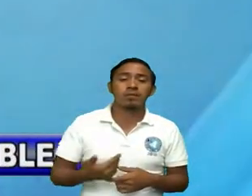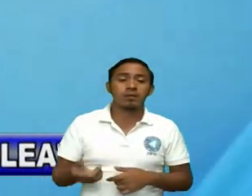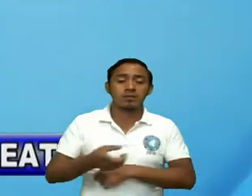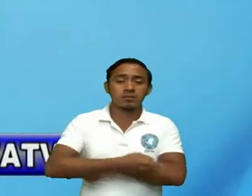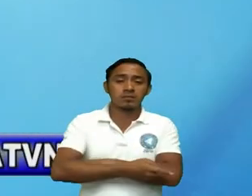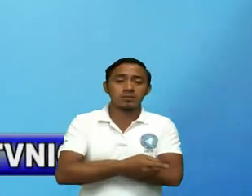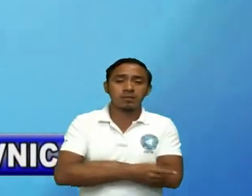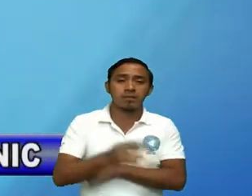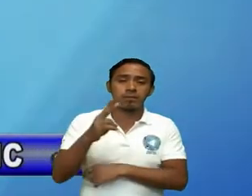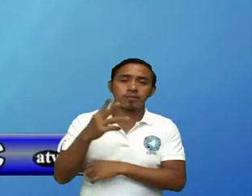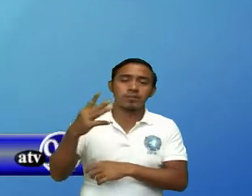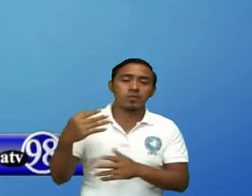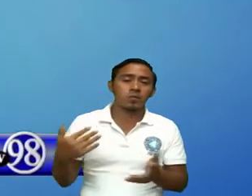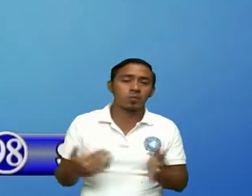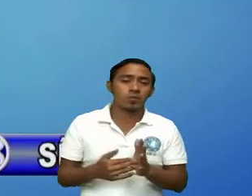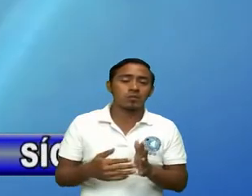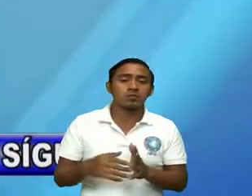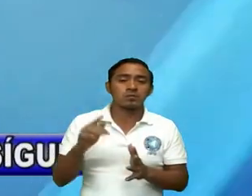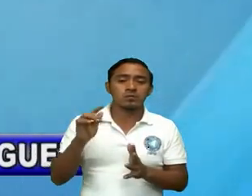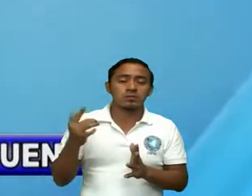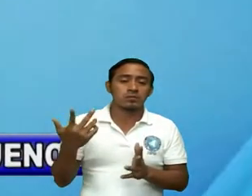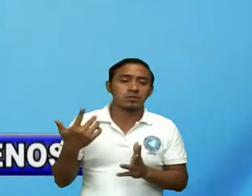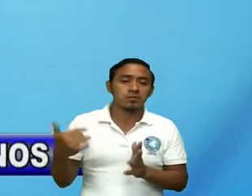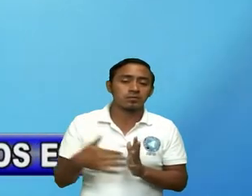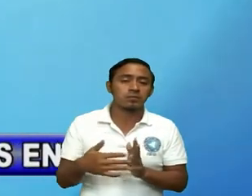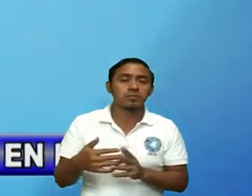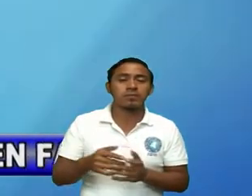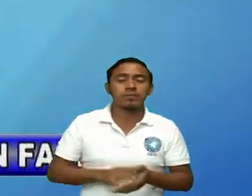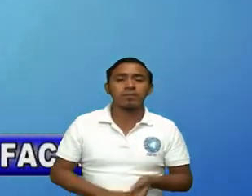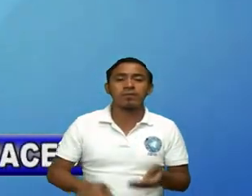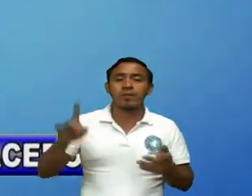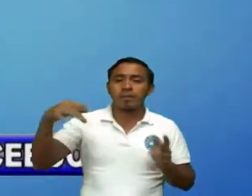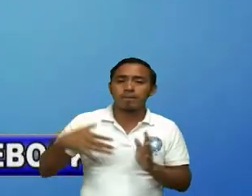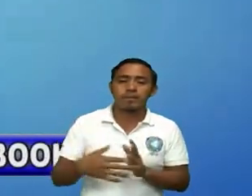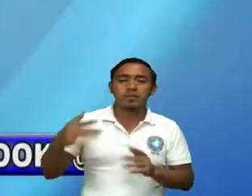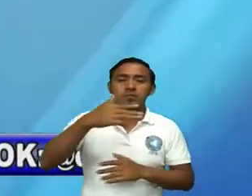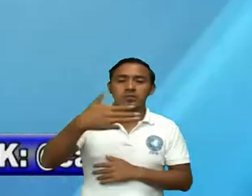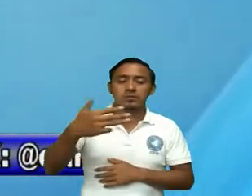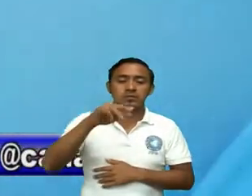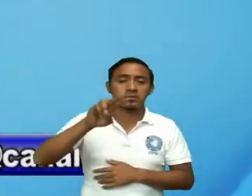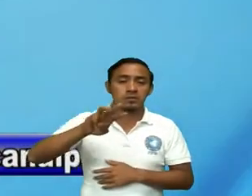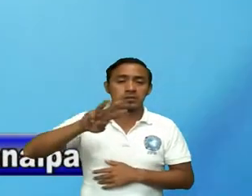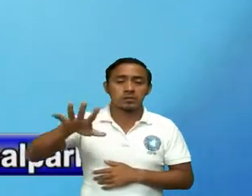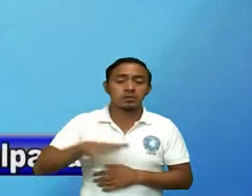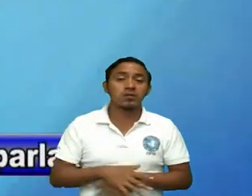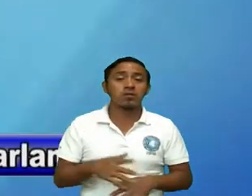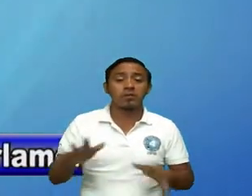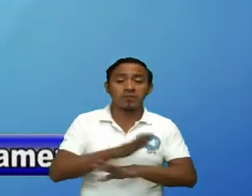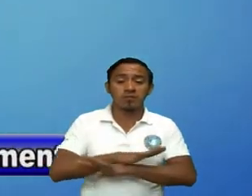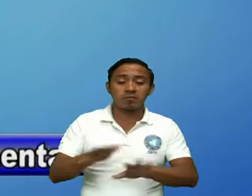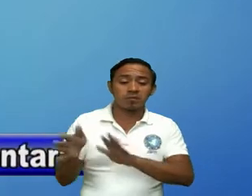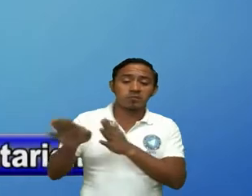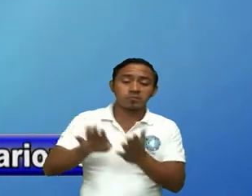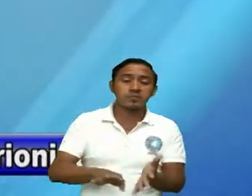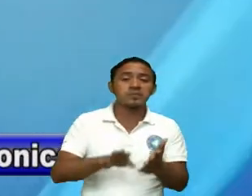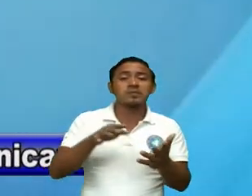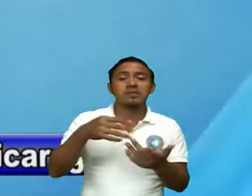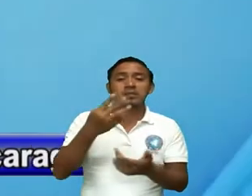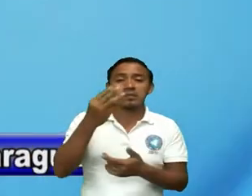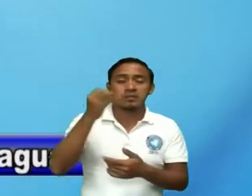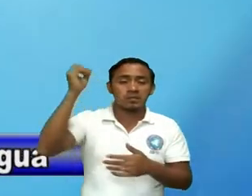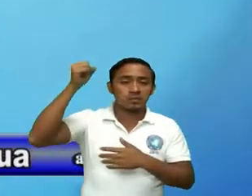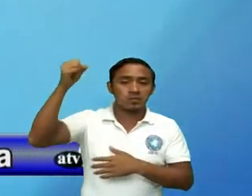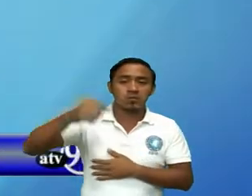24, 22.722, confirmados 1.935. Y fallecidos entre el 30 de julio y